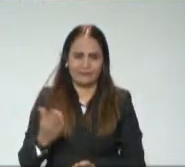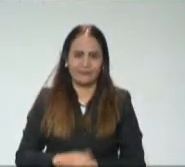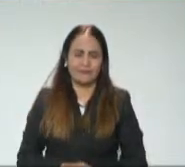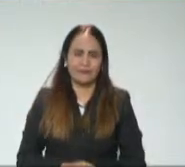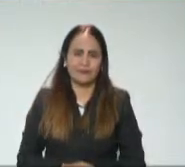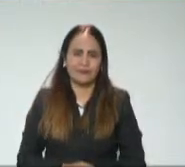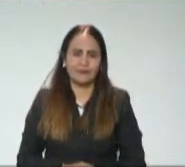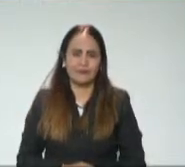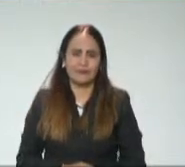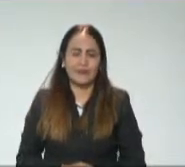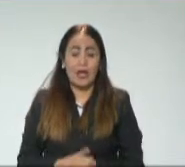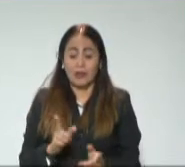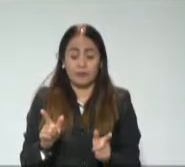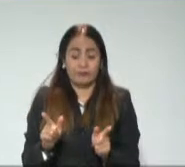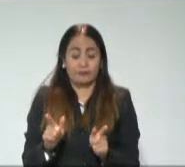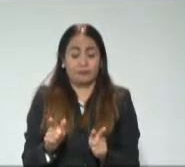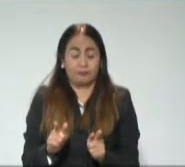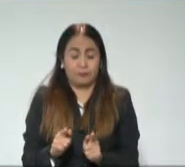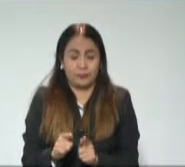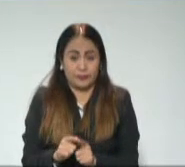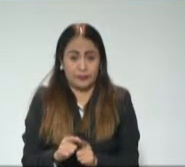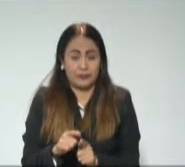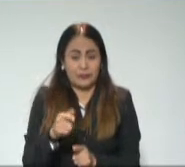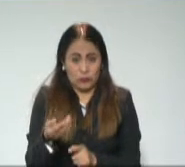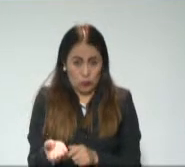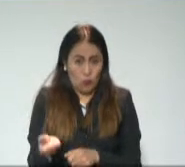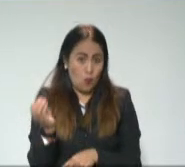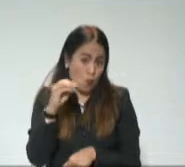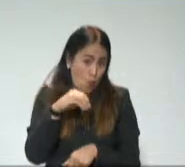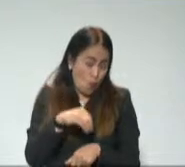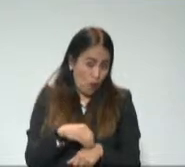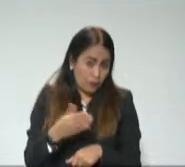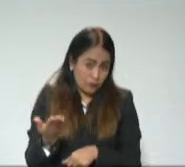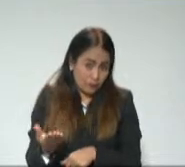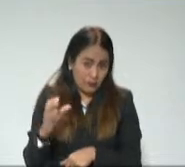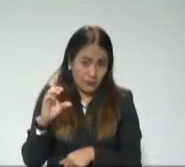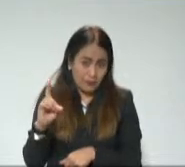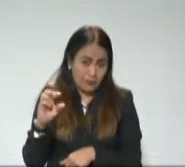eh Para cerrar si quiere usted complementar algo